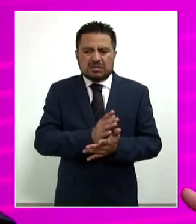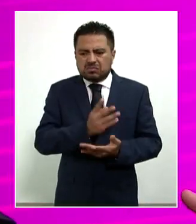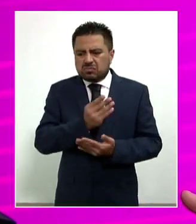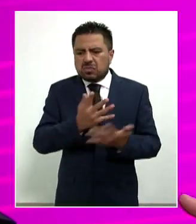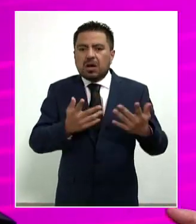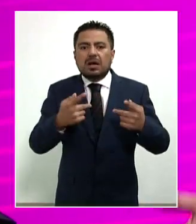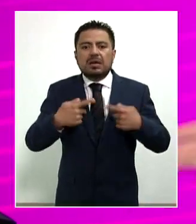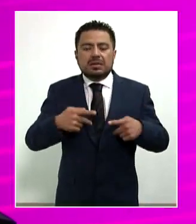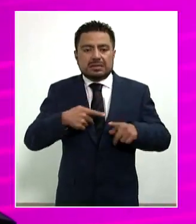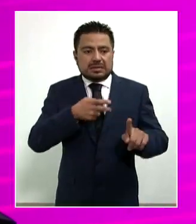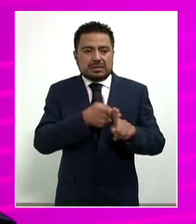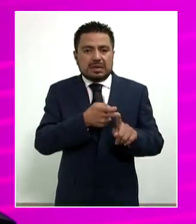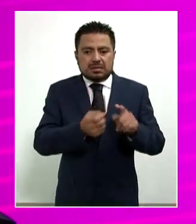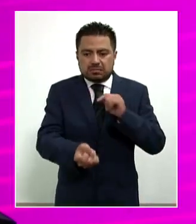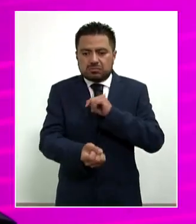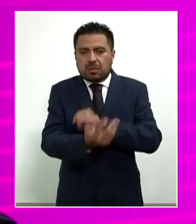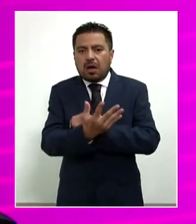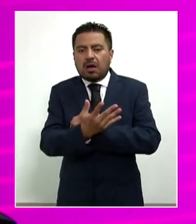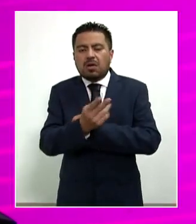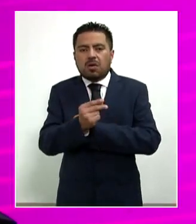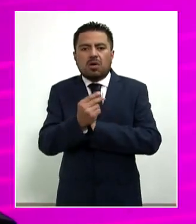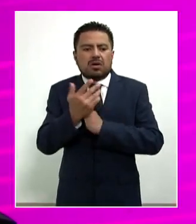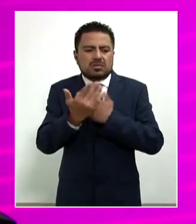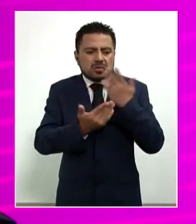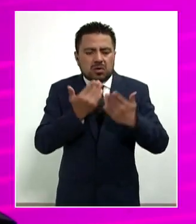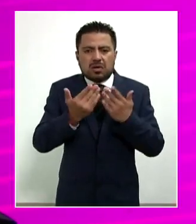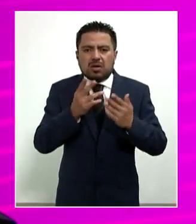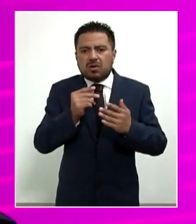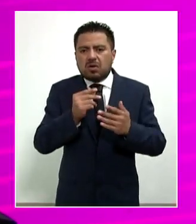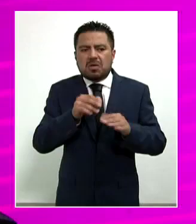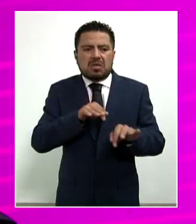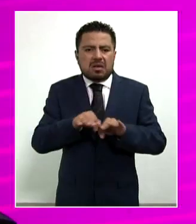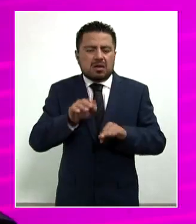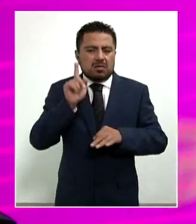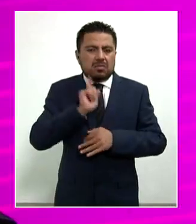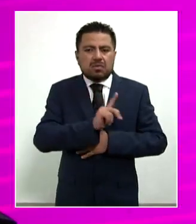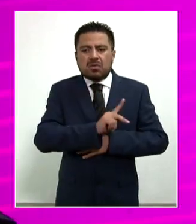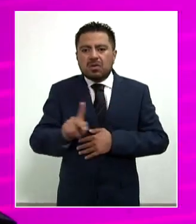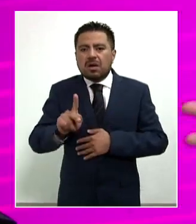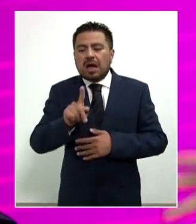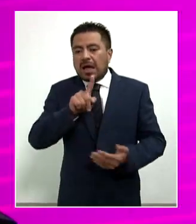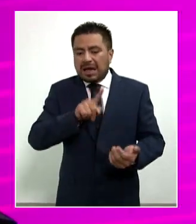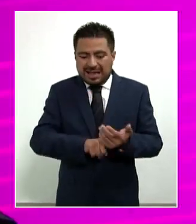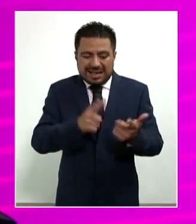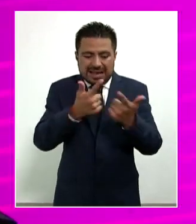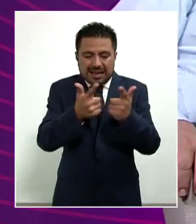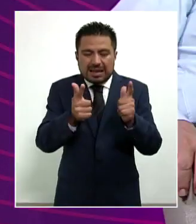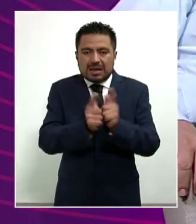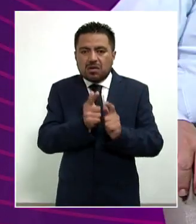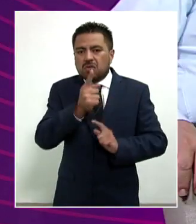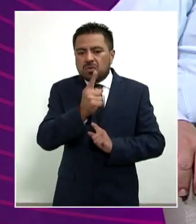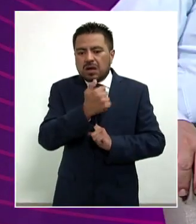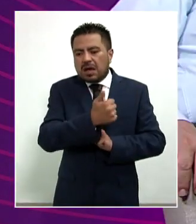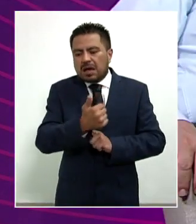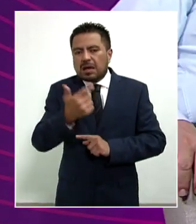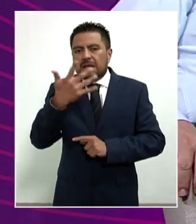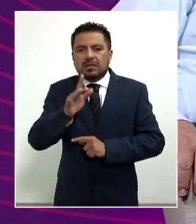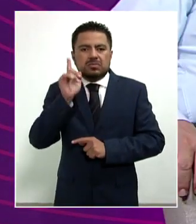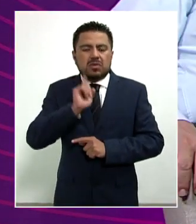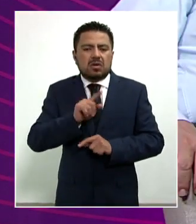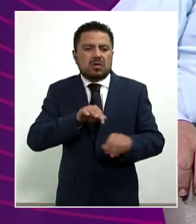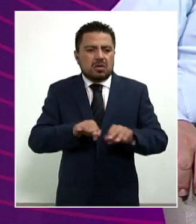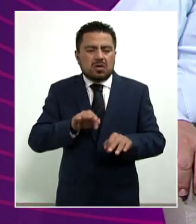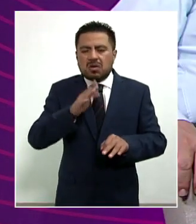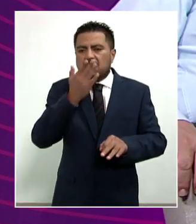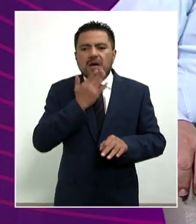de estas personas que aparecen como que no estudian y no trabajan son mujeres, y dentro de este grupo 9 de cada 10 mujeres que no estudia y no trabaja,